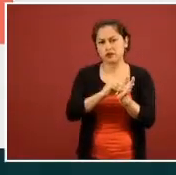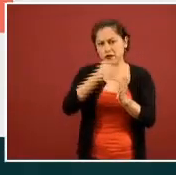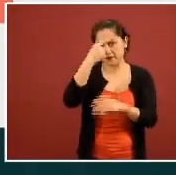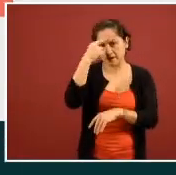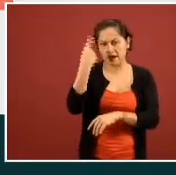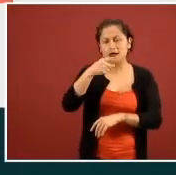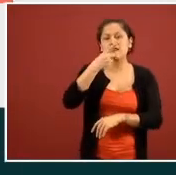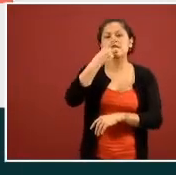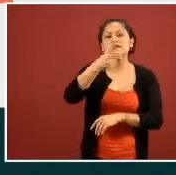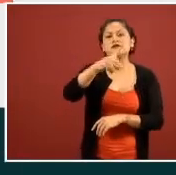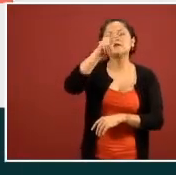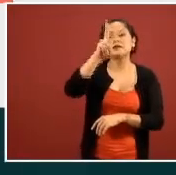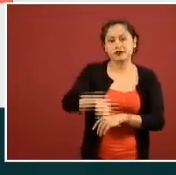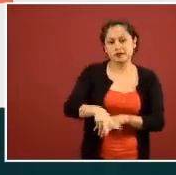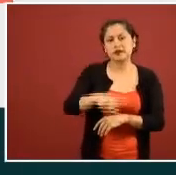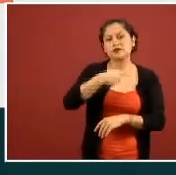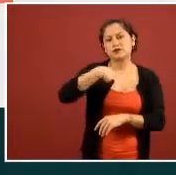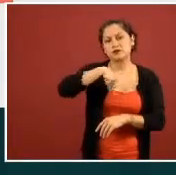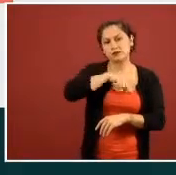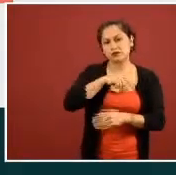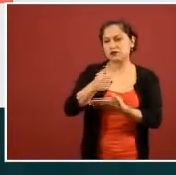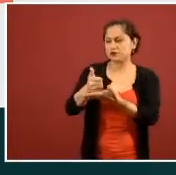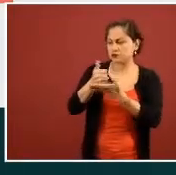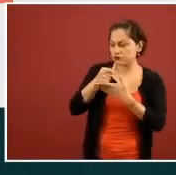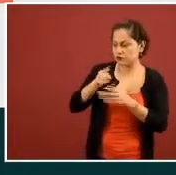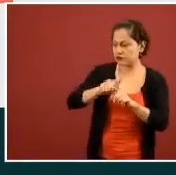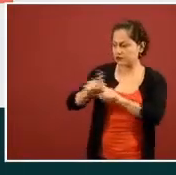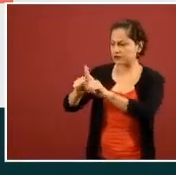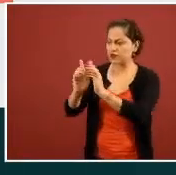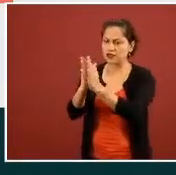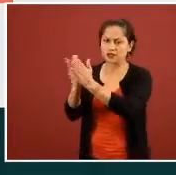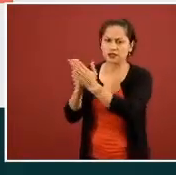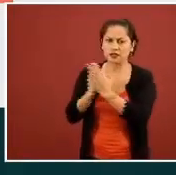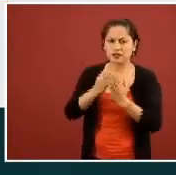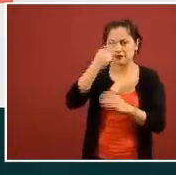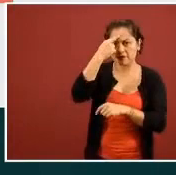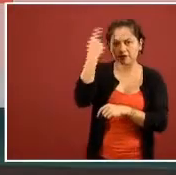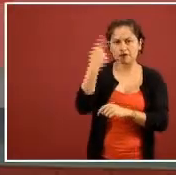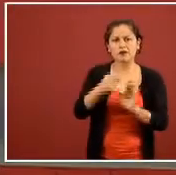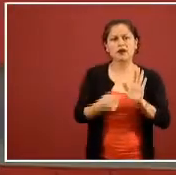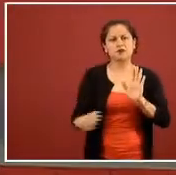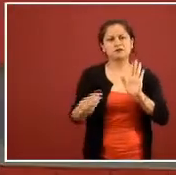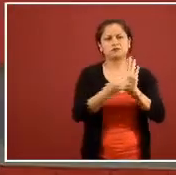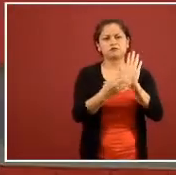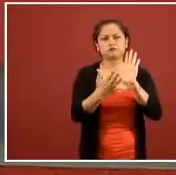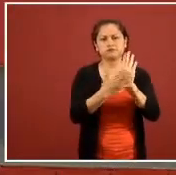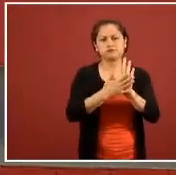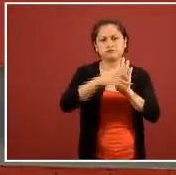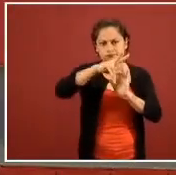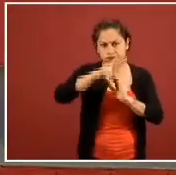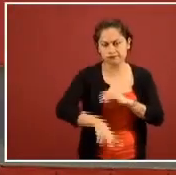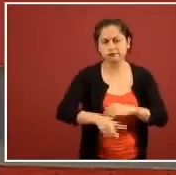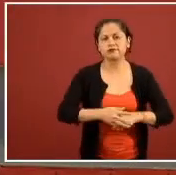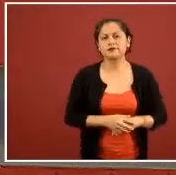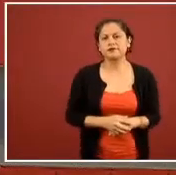podemos ir desmitificando. Ahora, también en público general, en